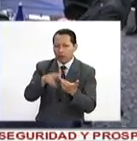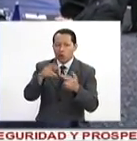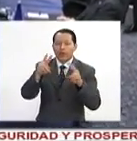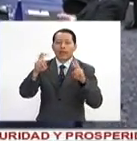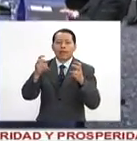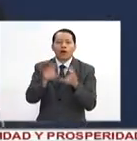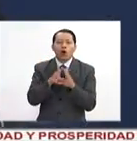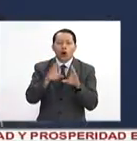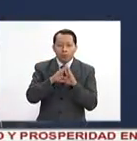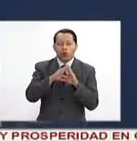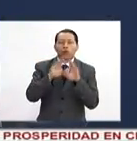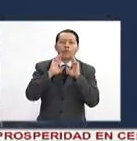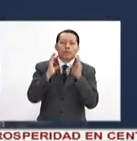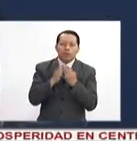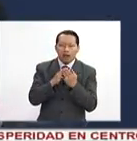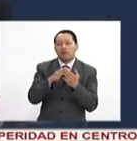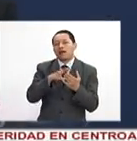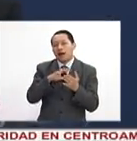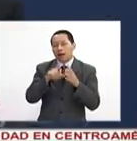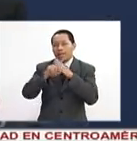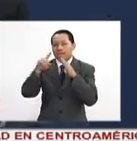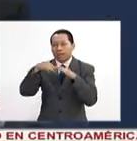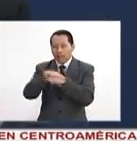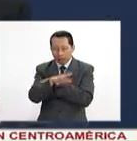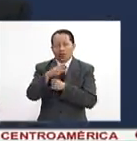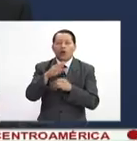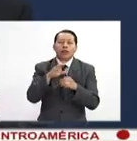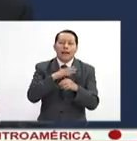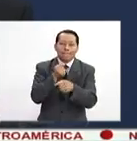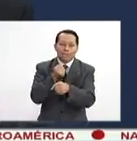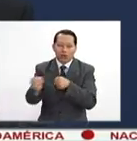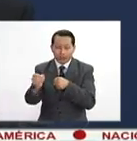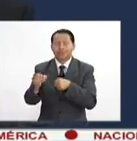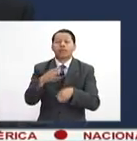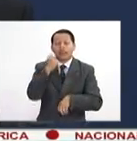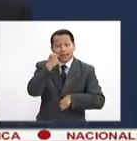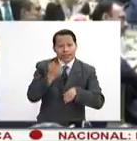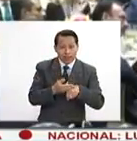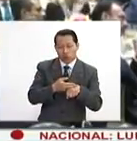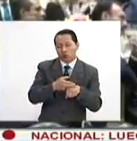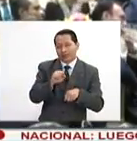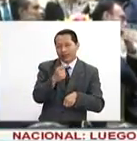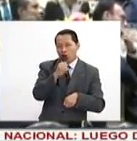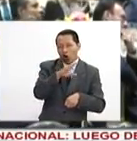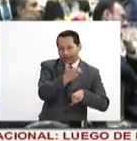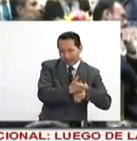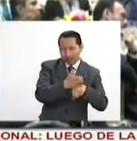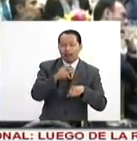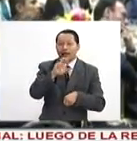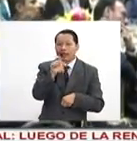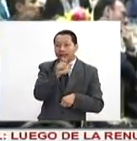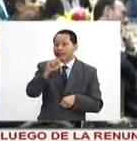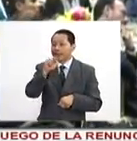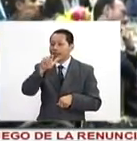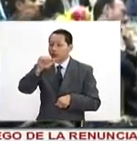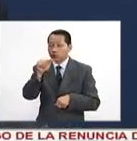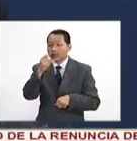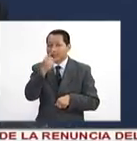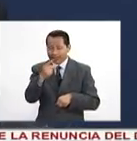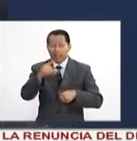como el narcotráfico, la migración y violencia. Al inaugurar el encuentro, el secretario de Estado Rex Tillerson aseguró que Centroamérica es uno de los